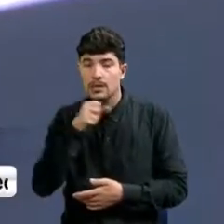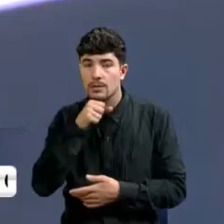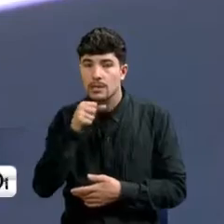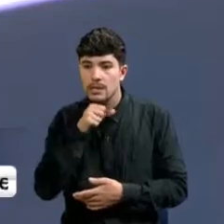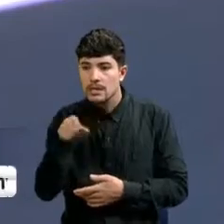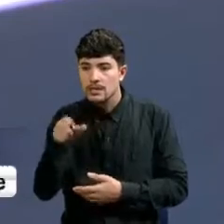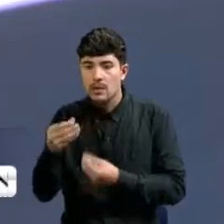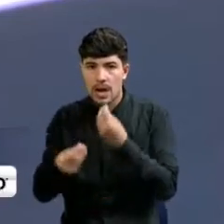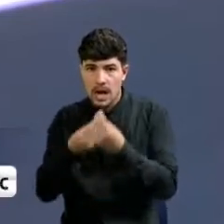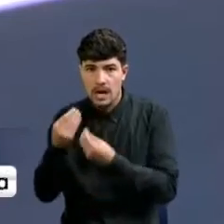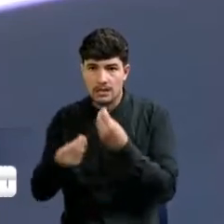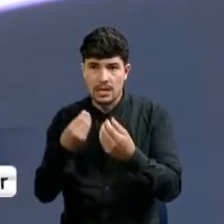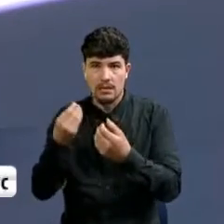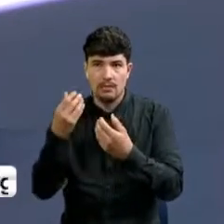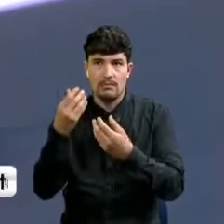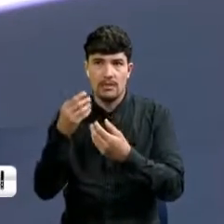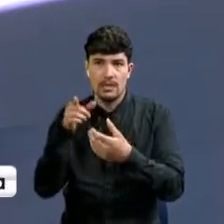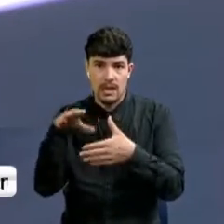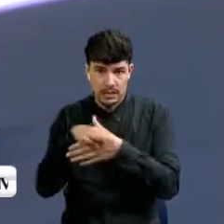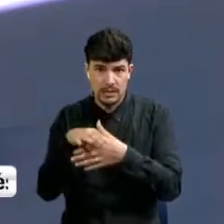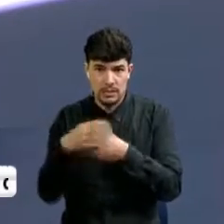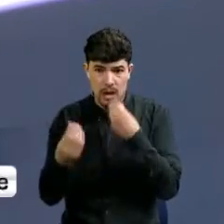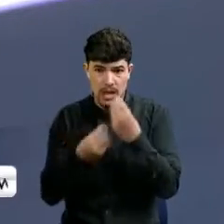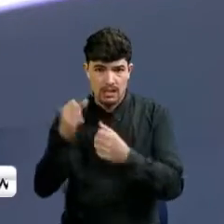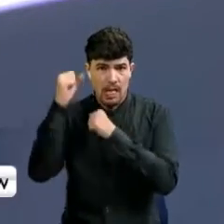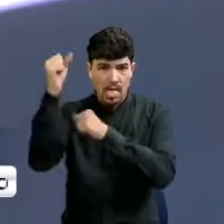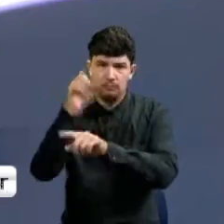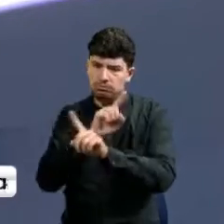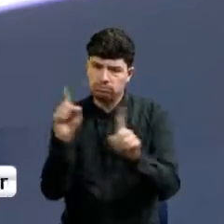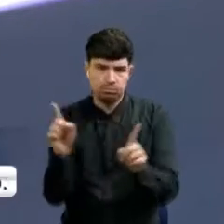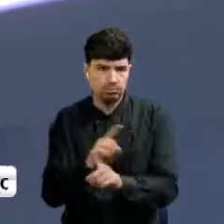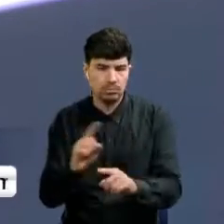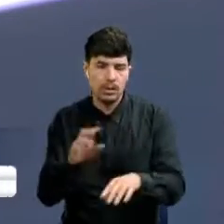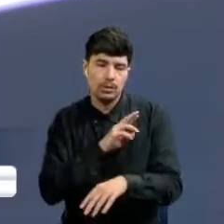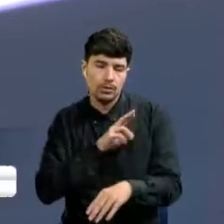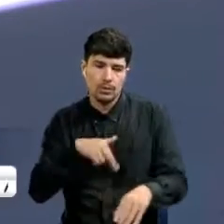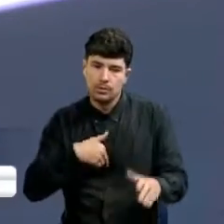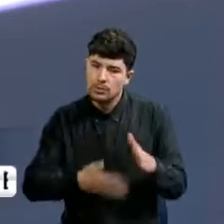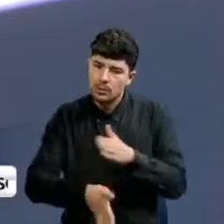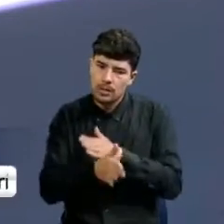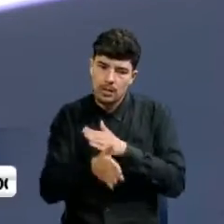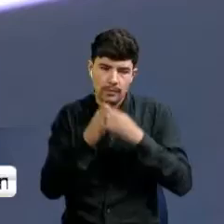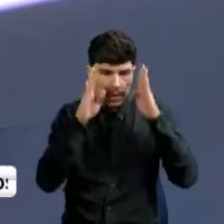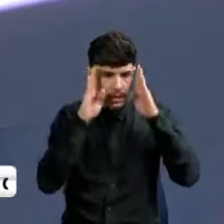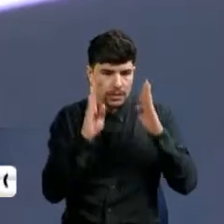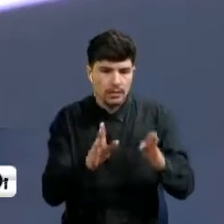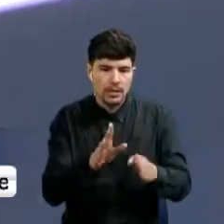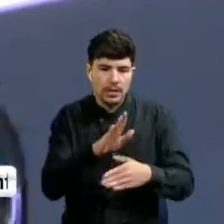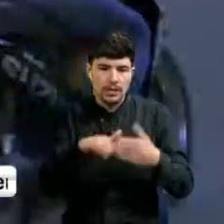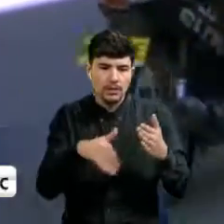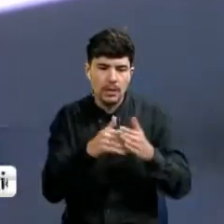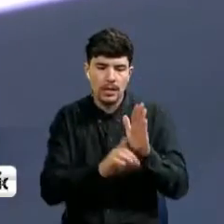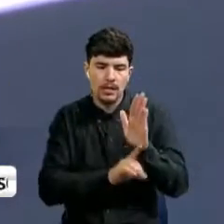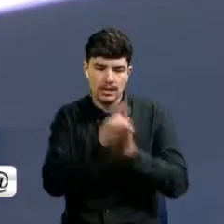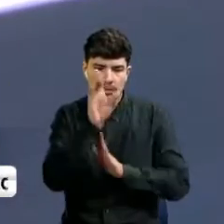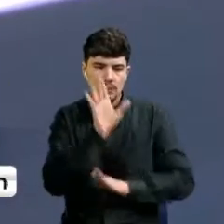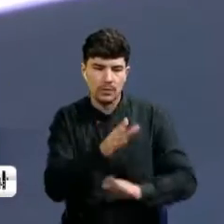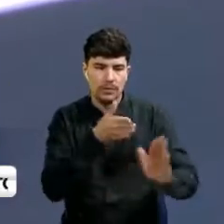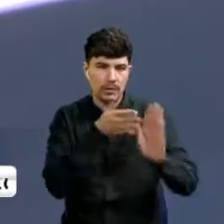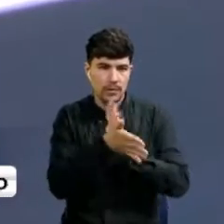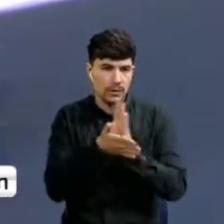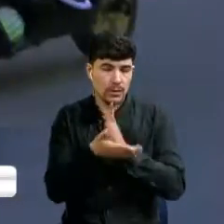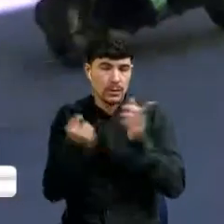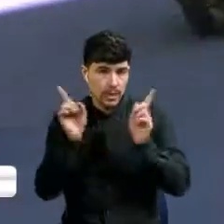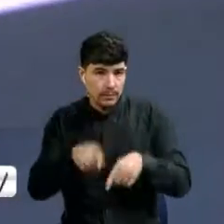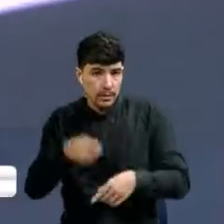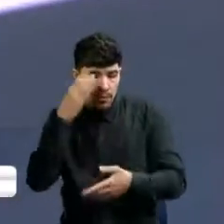a cabo protestas por parte de los taxistas hasta ahora. Estaremos atentos entonces al desarrollo de toda esta información y a lo que tengan por decir las